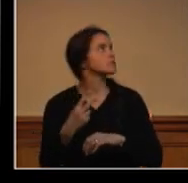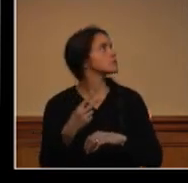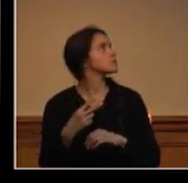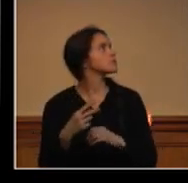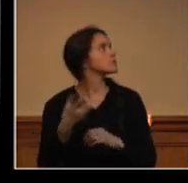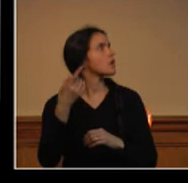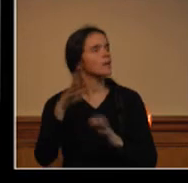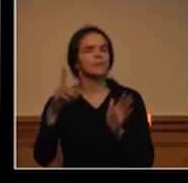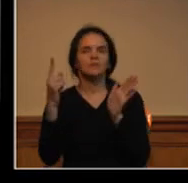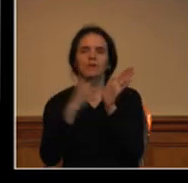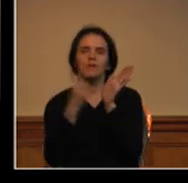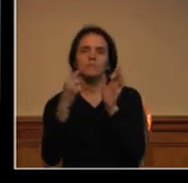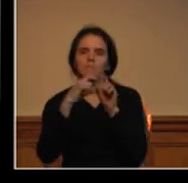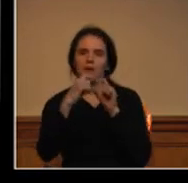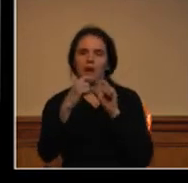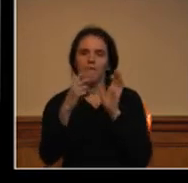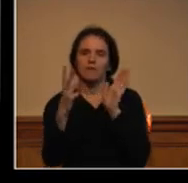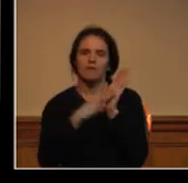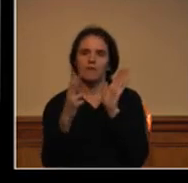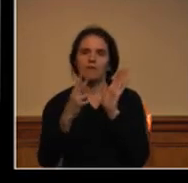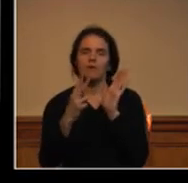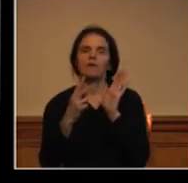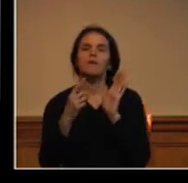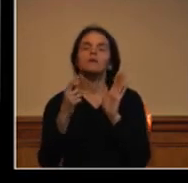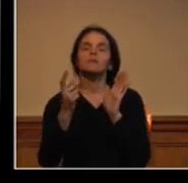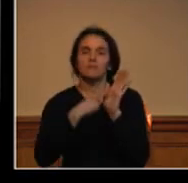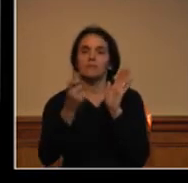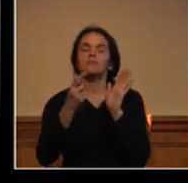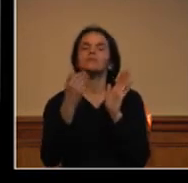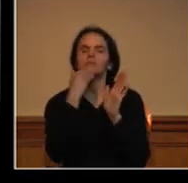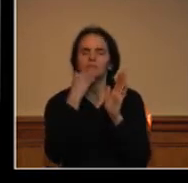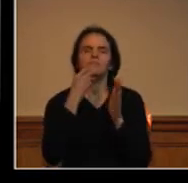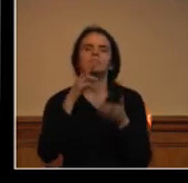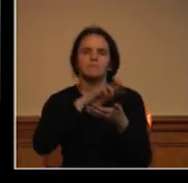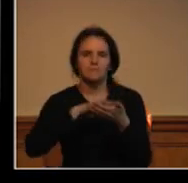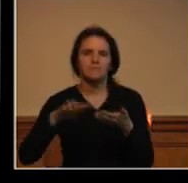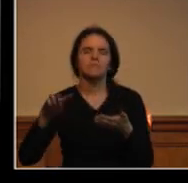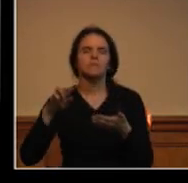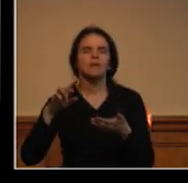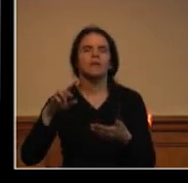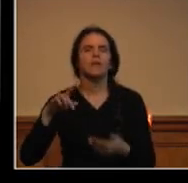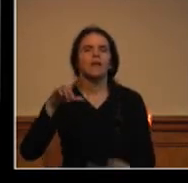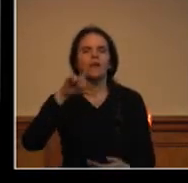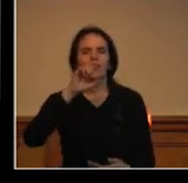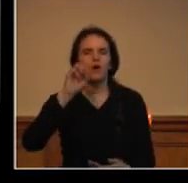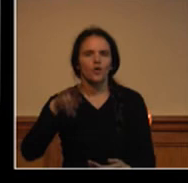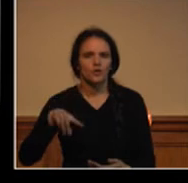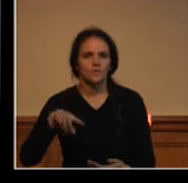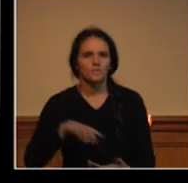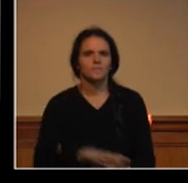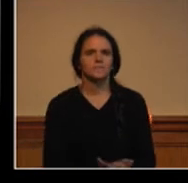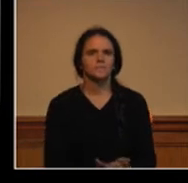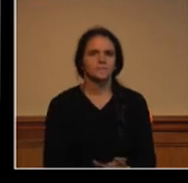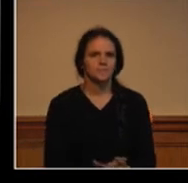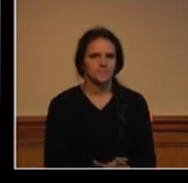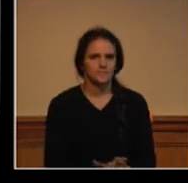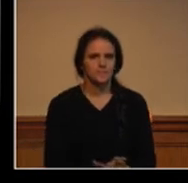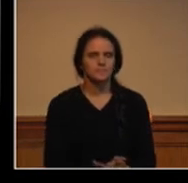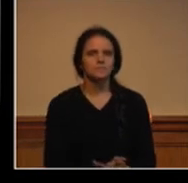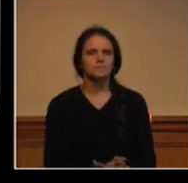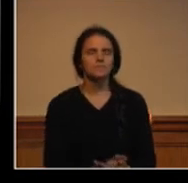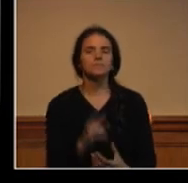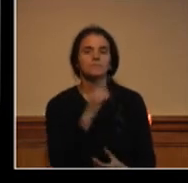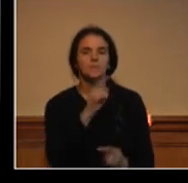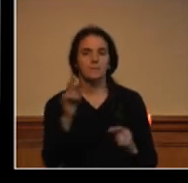tocamos solamente la palabra, León. La aplicación también la lee, pero no desaparece la palabra que está seleccionando. Esta